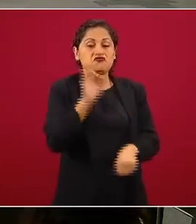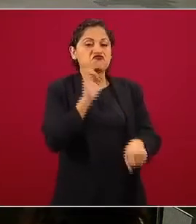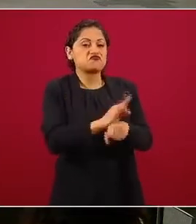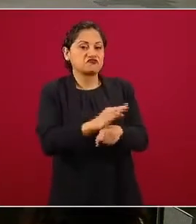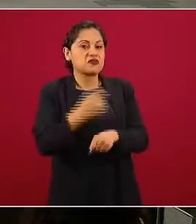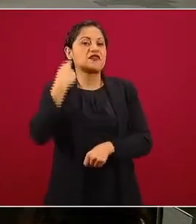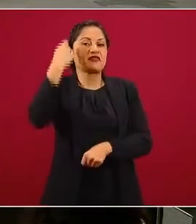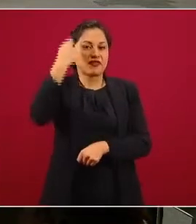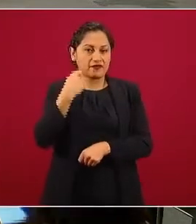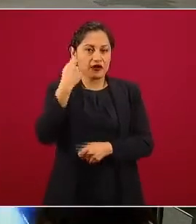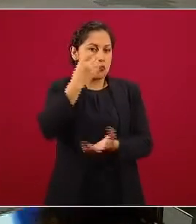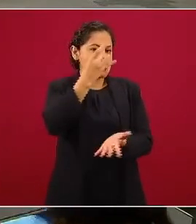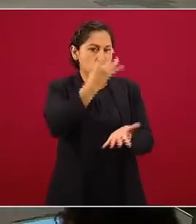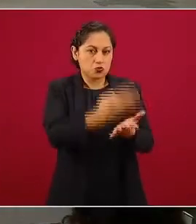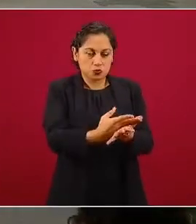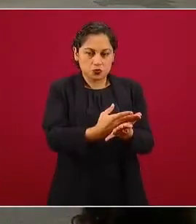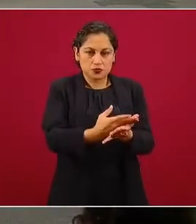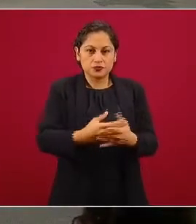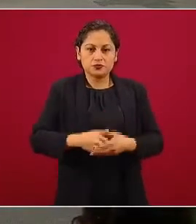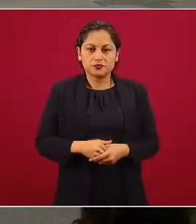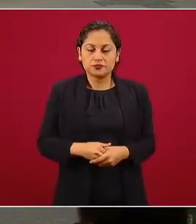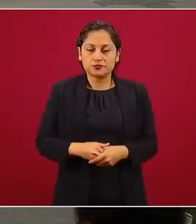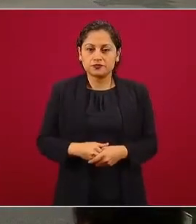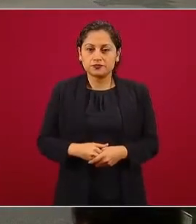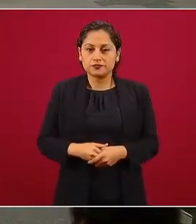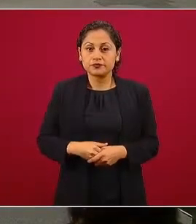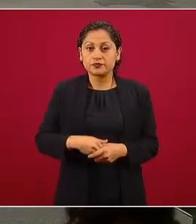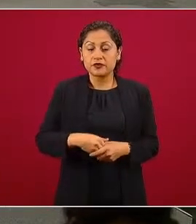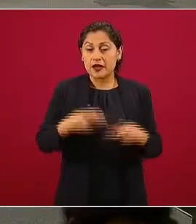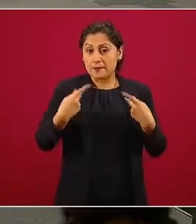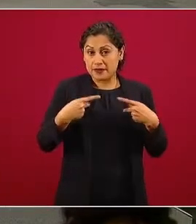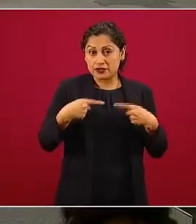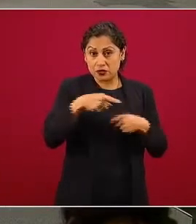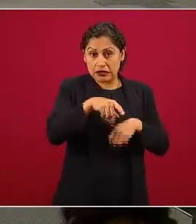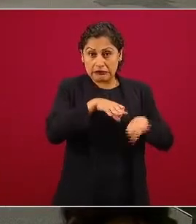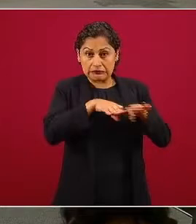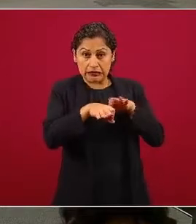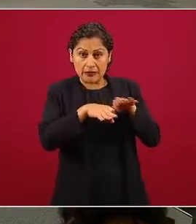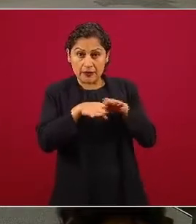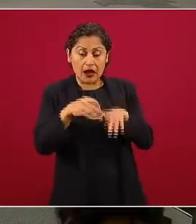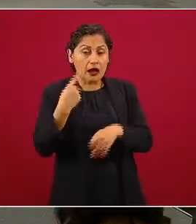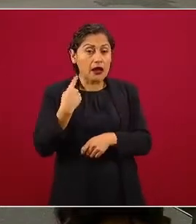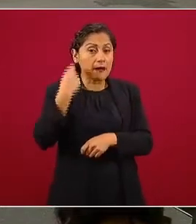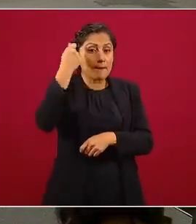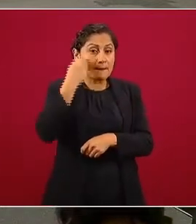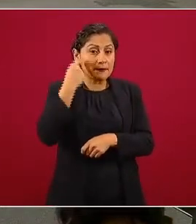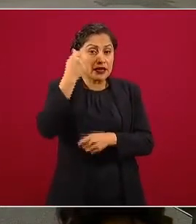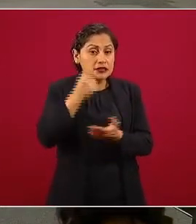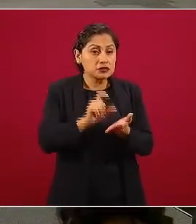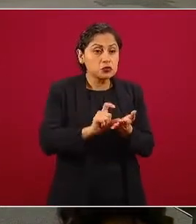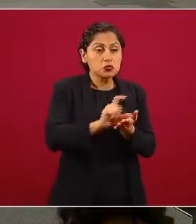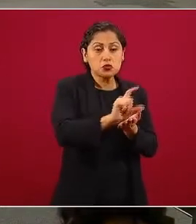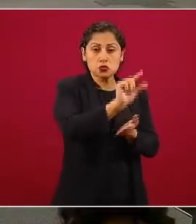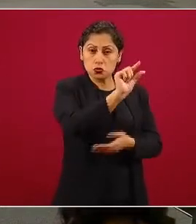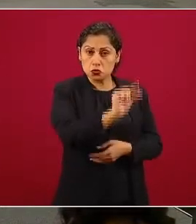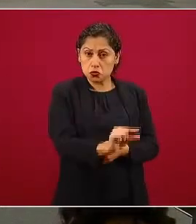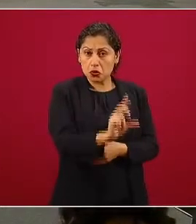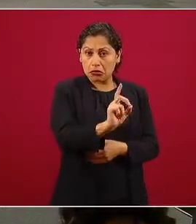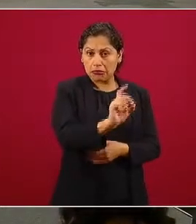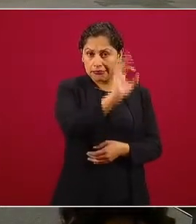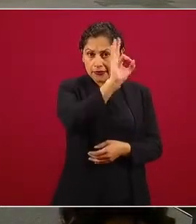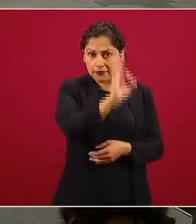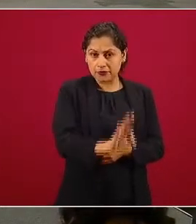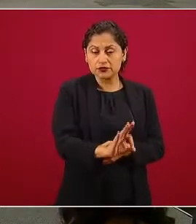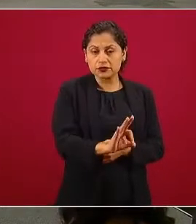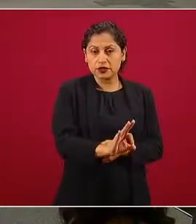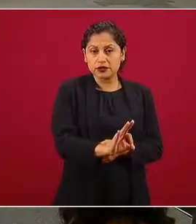decir, los trabajadores que alcanzan una pensión tienen una pensión bajita, que en algunos casos es el 30% de lo que estaban recibiendo, y